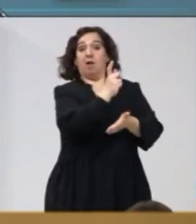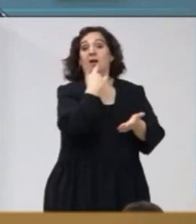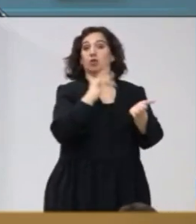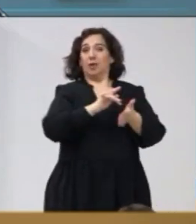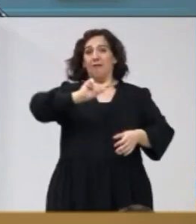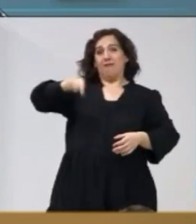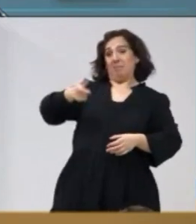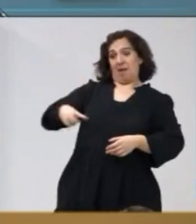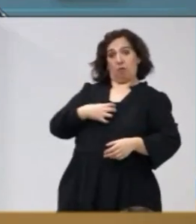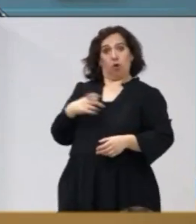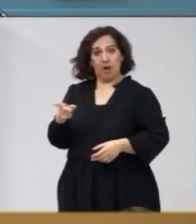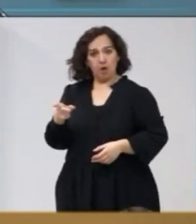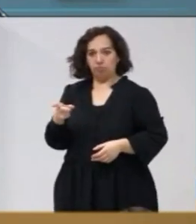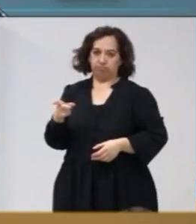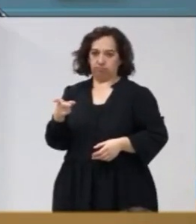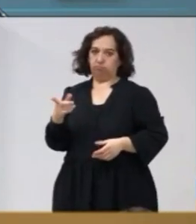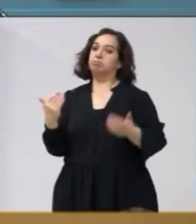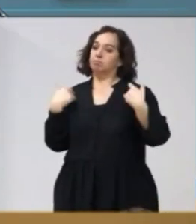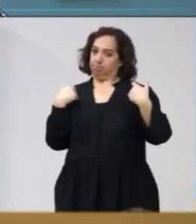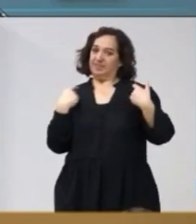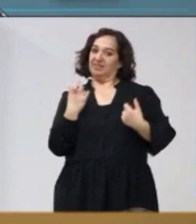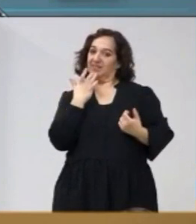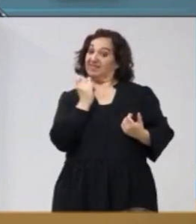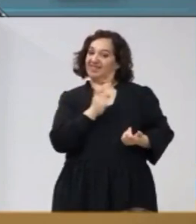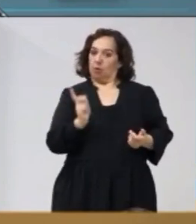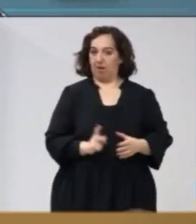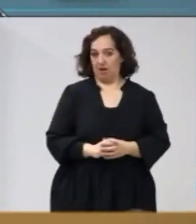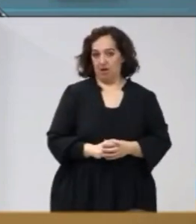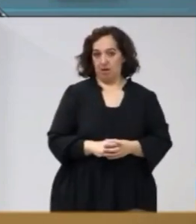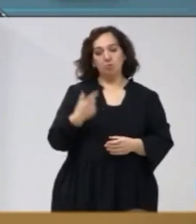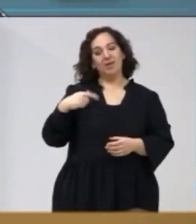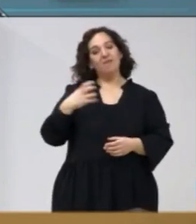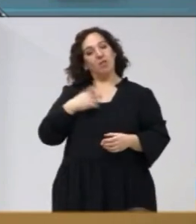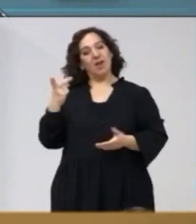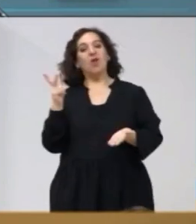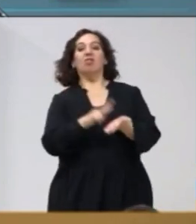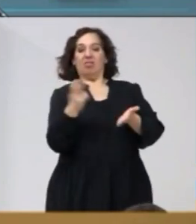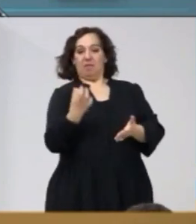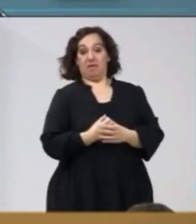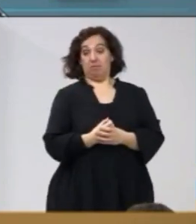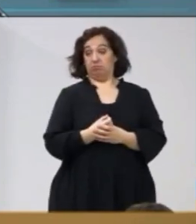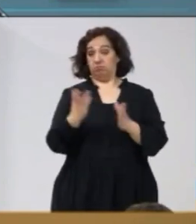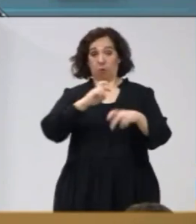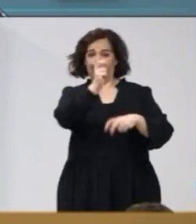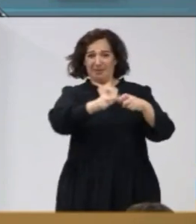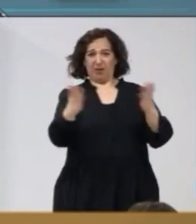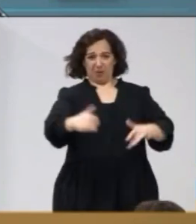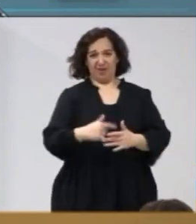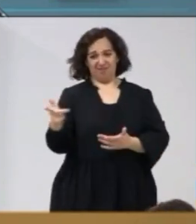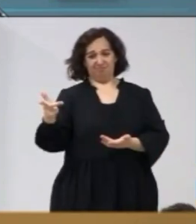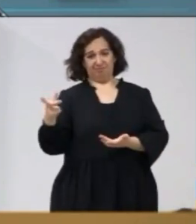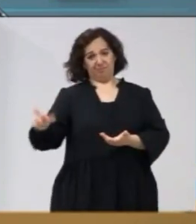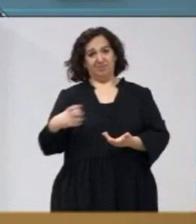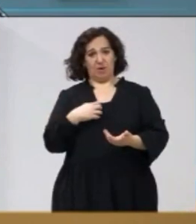firma del funcionario que es el que tiene el deber de certificar eso. No hay otro. Es